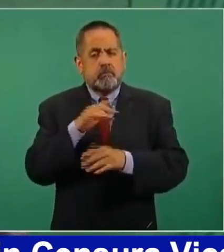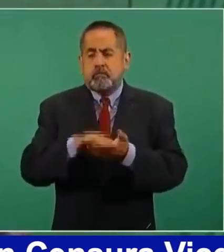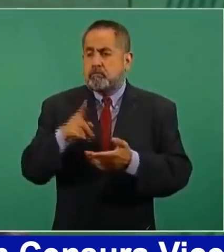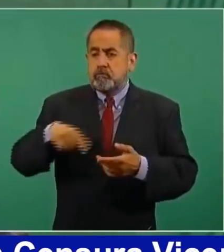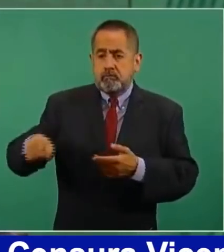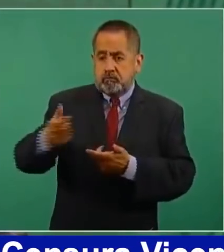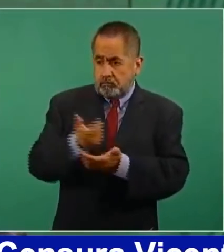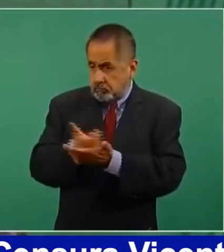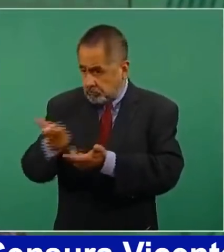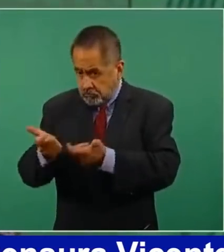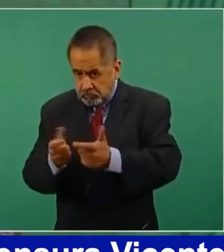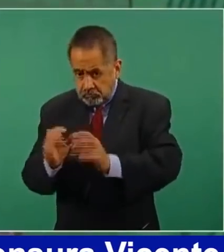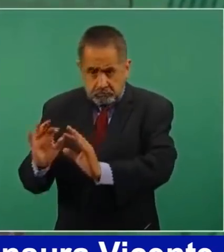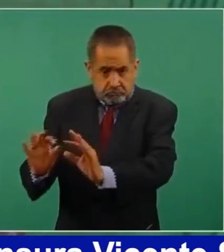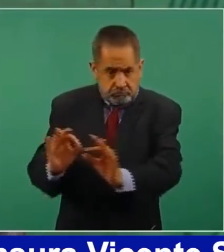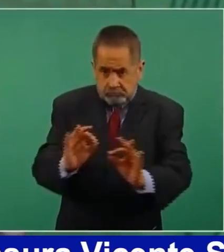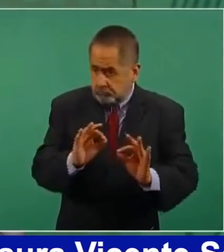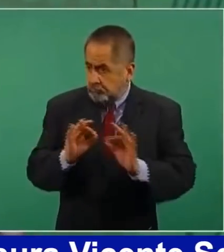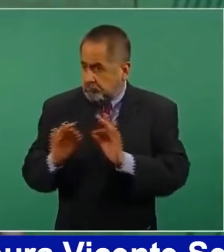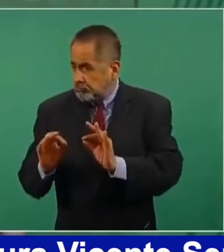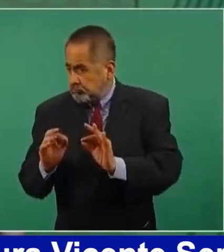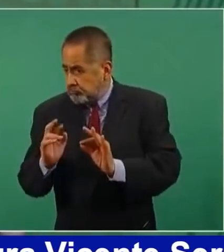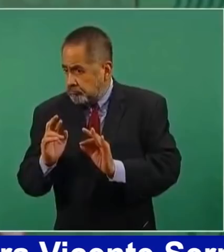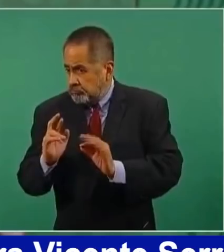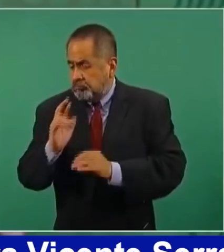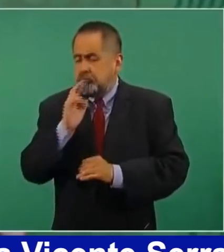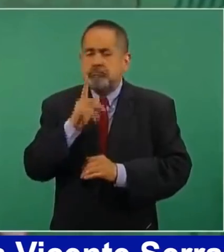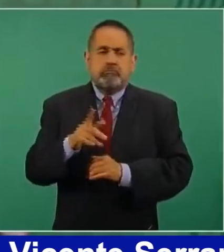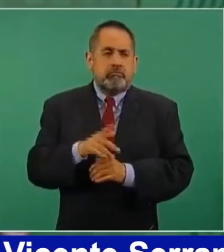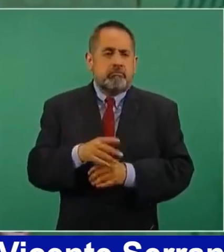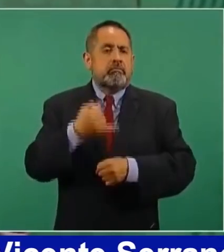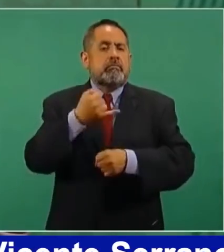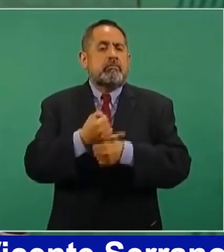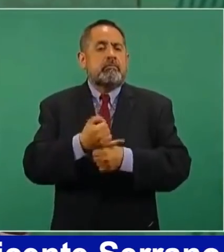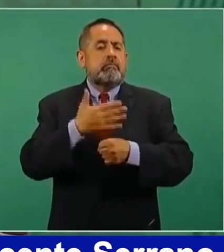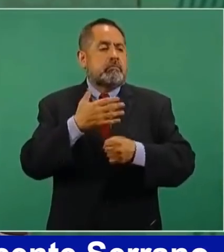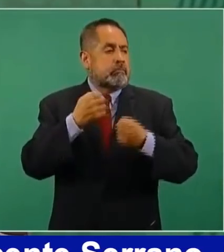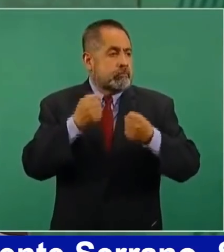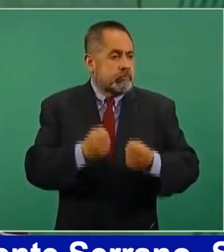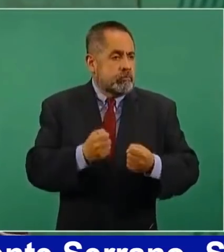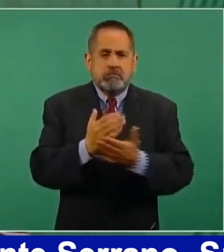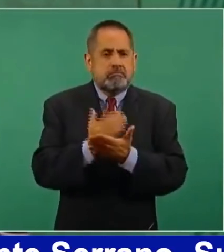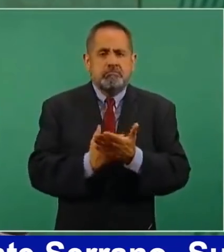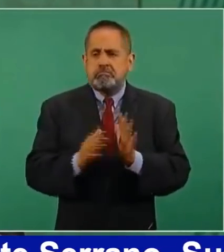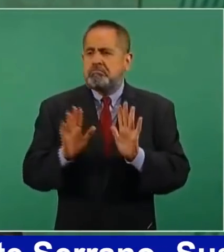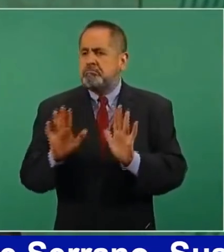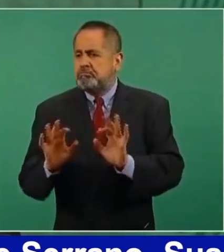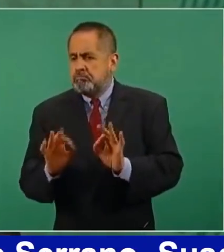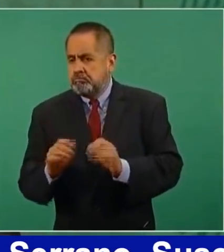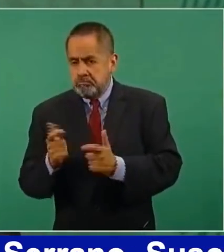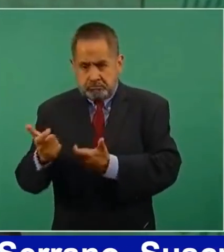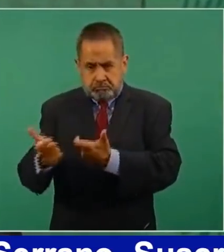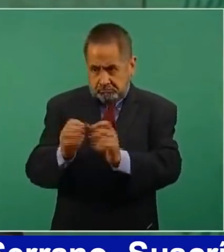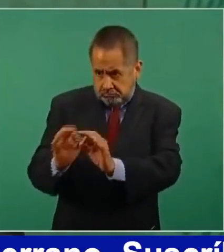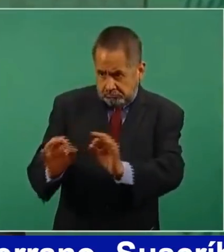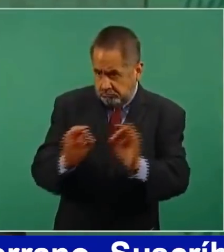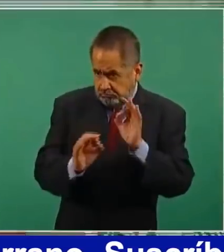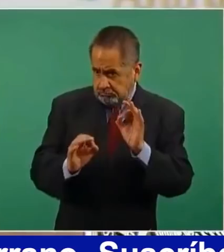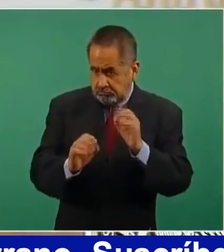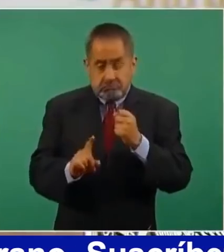mejor, va a haber menos inseguridad, menos violencia.